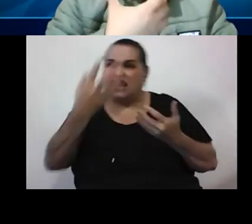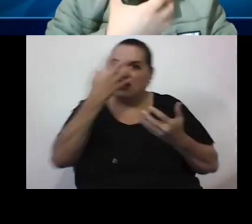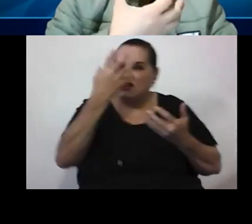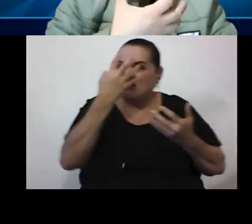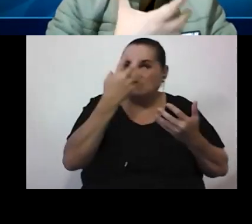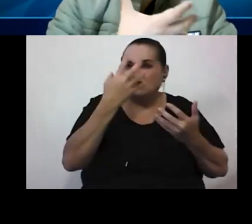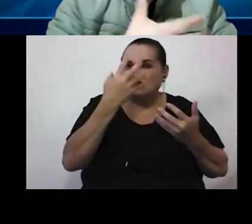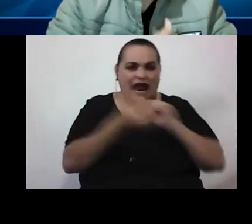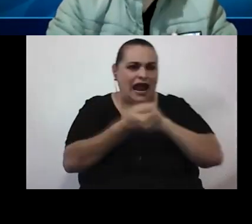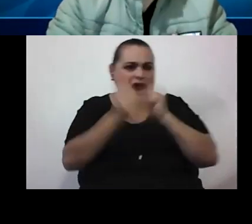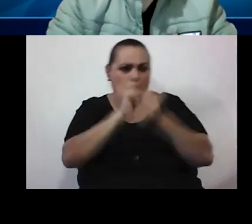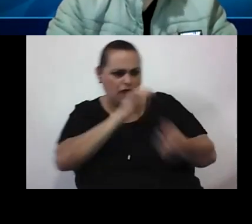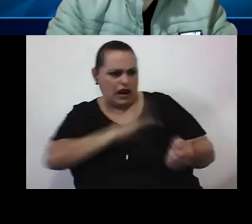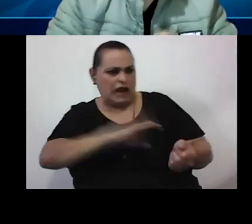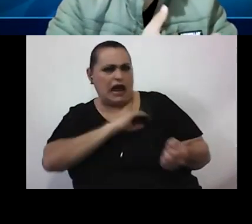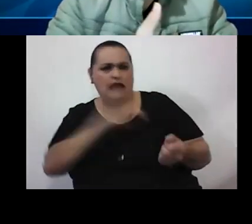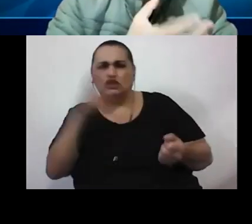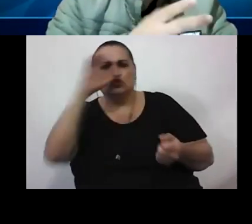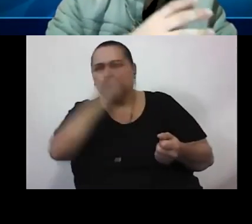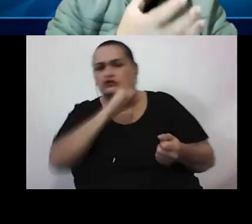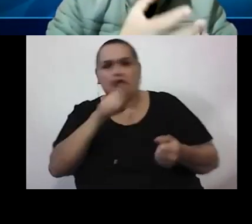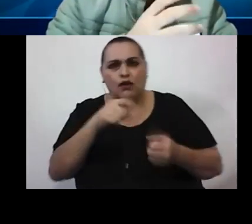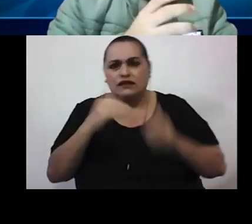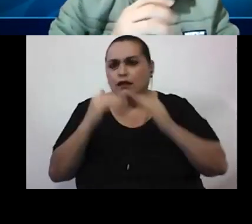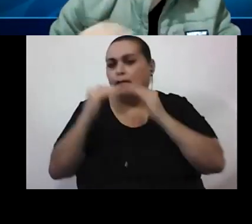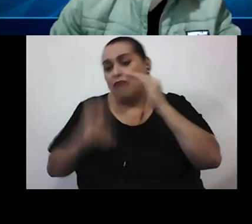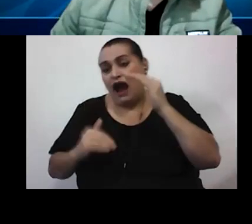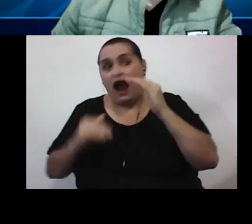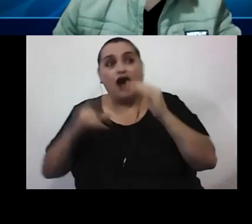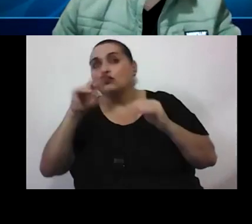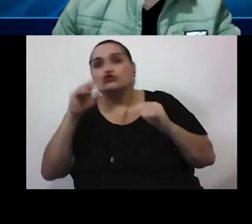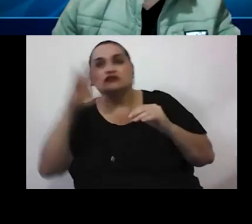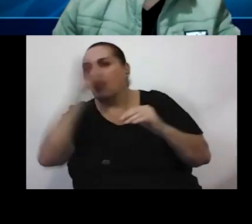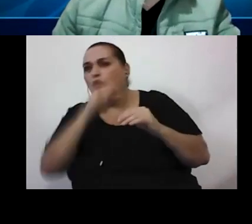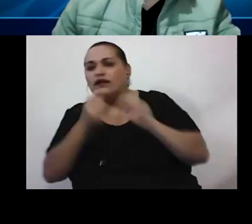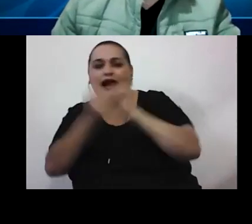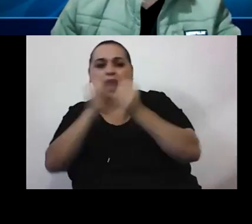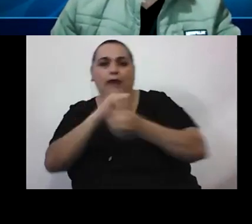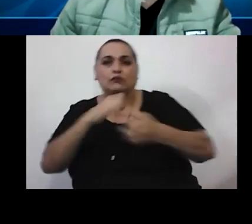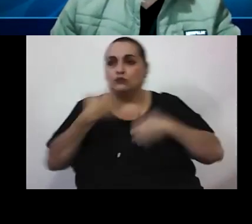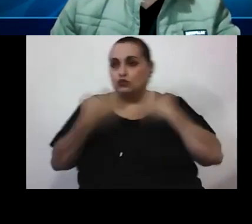uno reconoce cuando está la emoción, o es baja, cuesta mucho identificar los cambios emocionales.